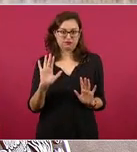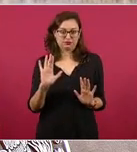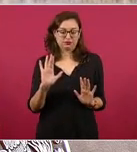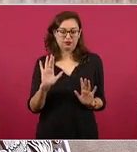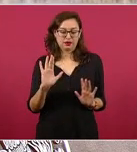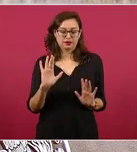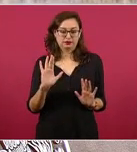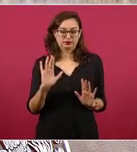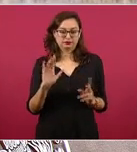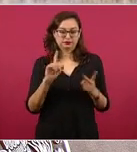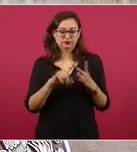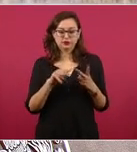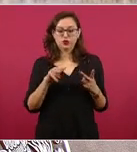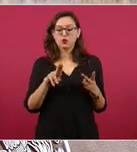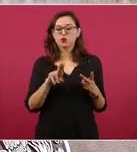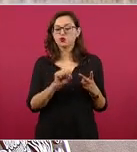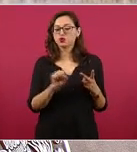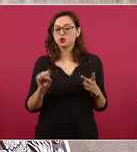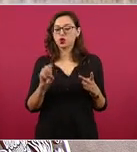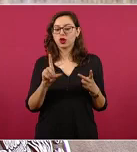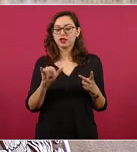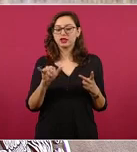como Mussolini,